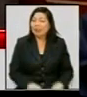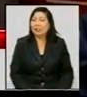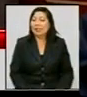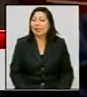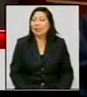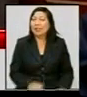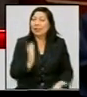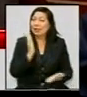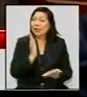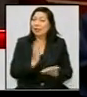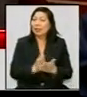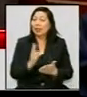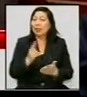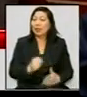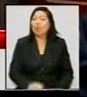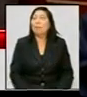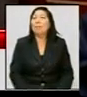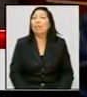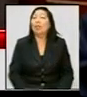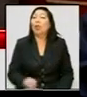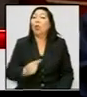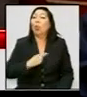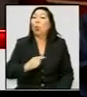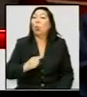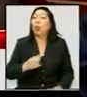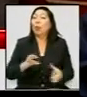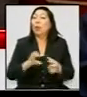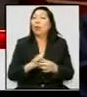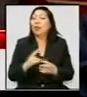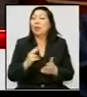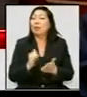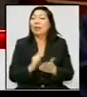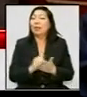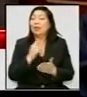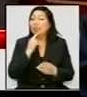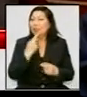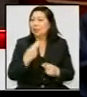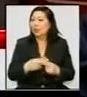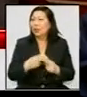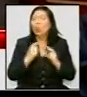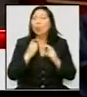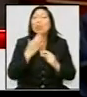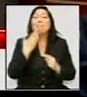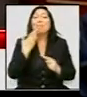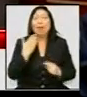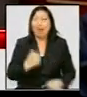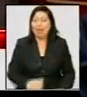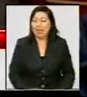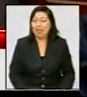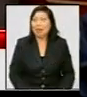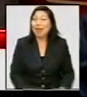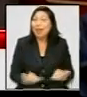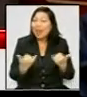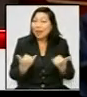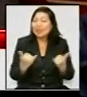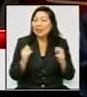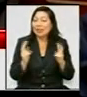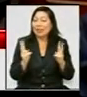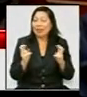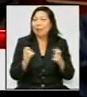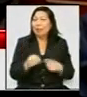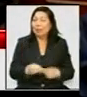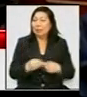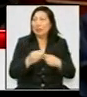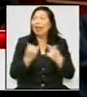se sancione a un corrupto, a un jefe de una banda criminal que se llaman los cuellos blancos. Ese es el tema